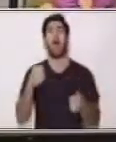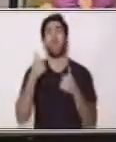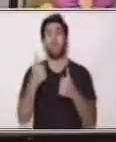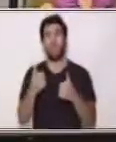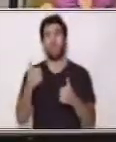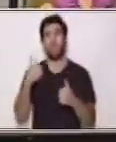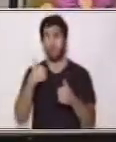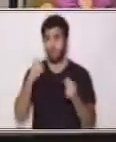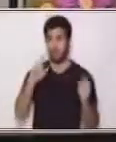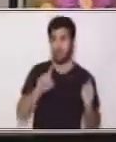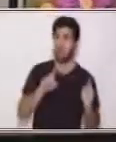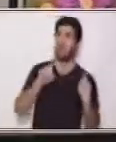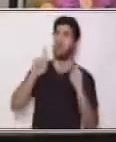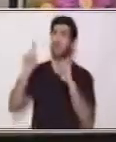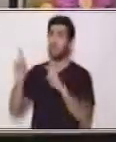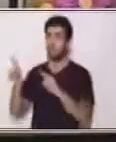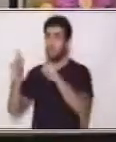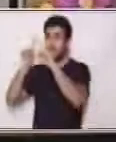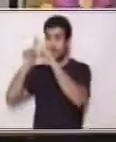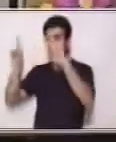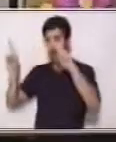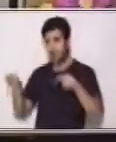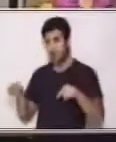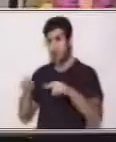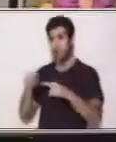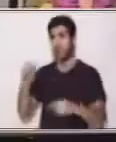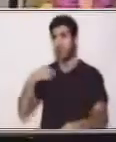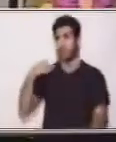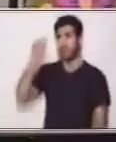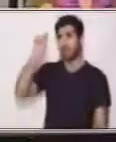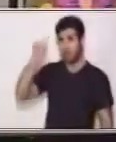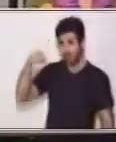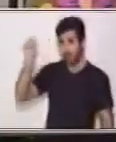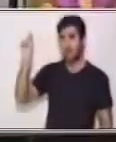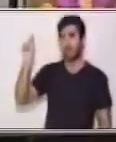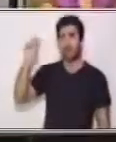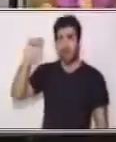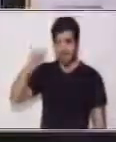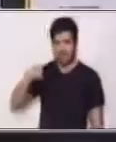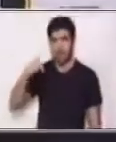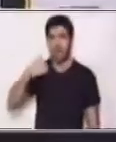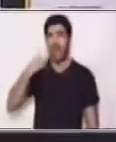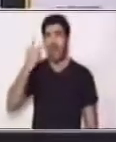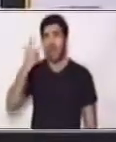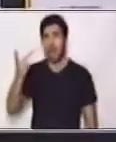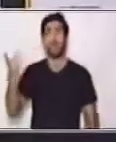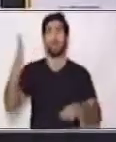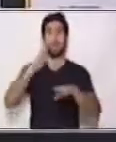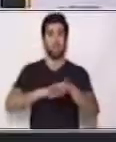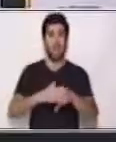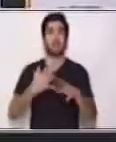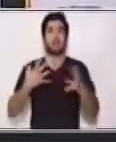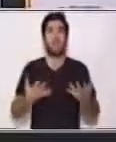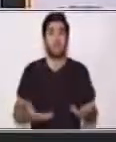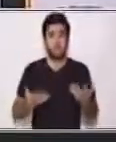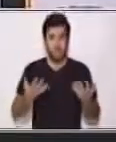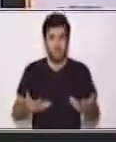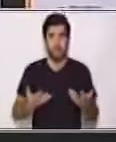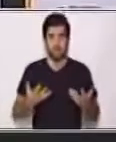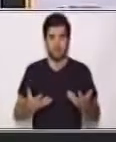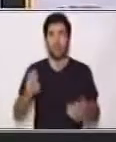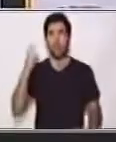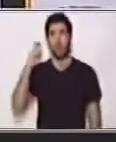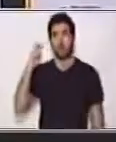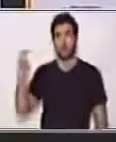mi tablita de estimaciones y coloco un chequecito en el que yo observo que tiene mayor peso o mayor